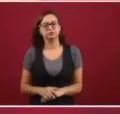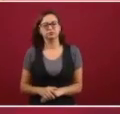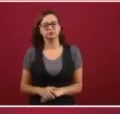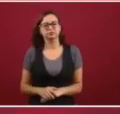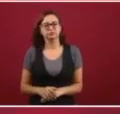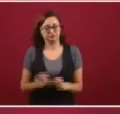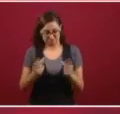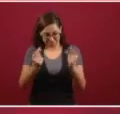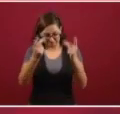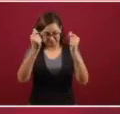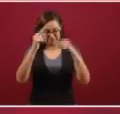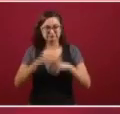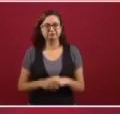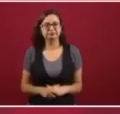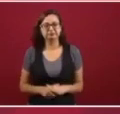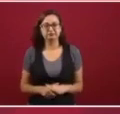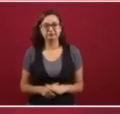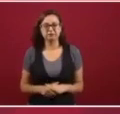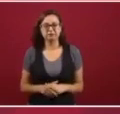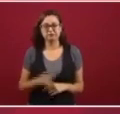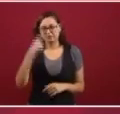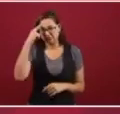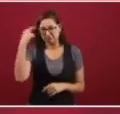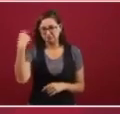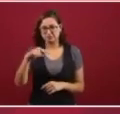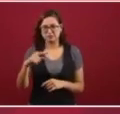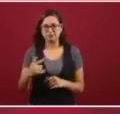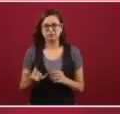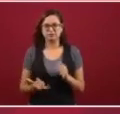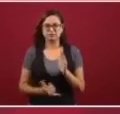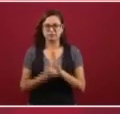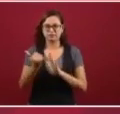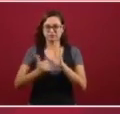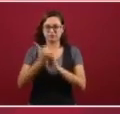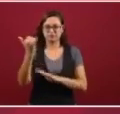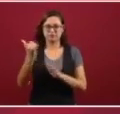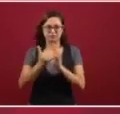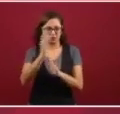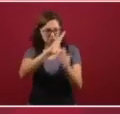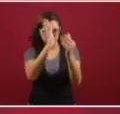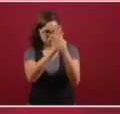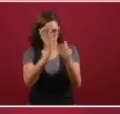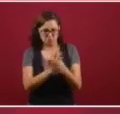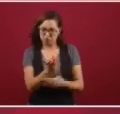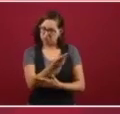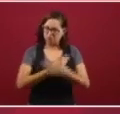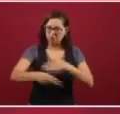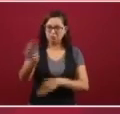el estudio para llenar el expediente,